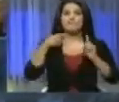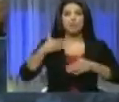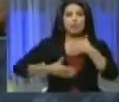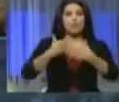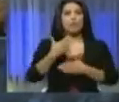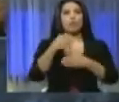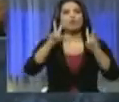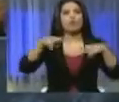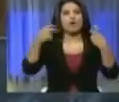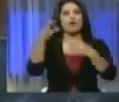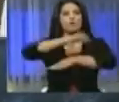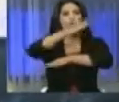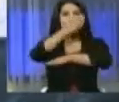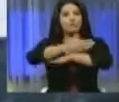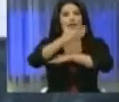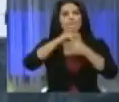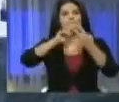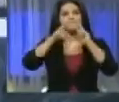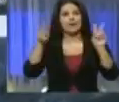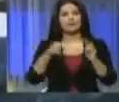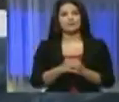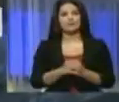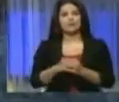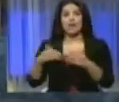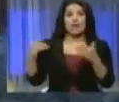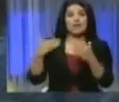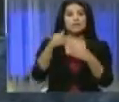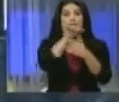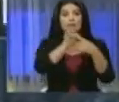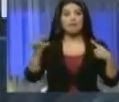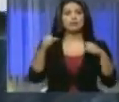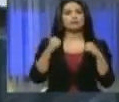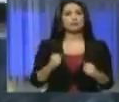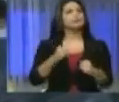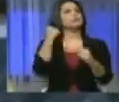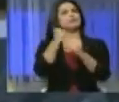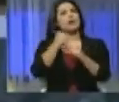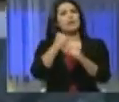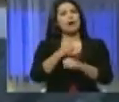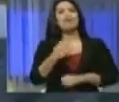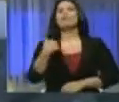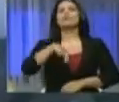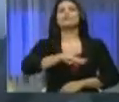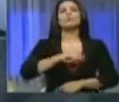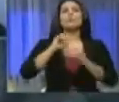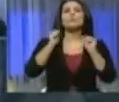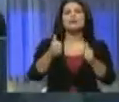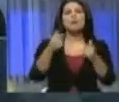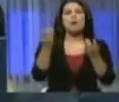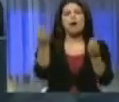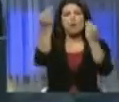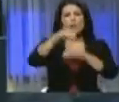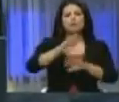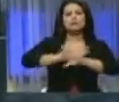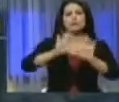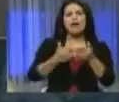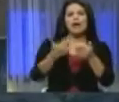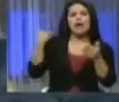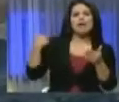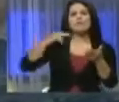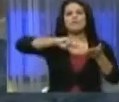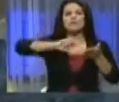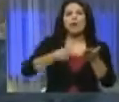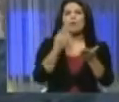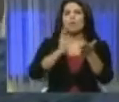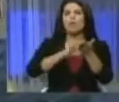paz. Hemos tenido una semana inmensa, ¿no?, de trabajo. Lanzamos los primeros acuerdos firmados con